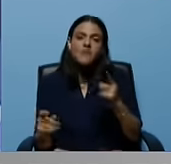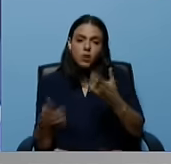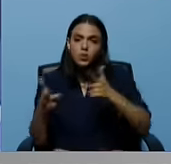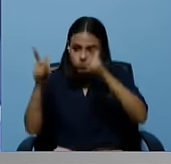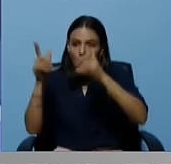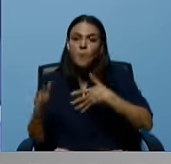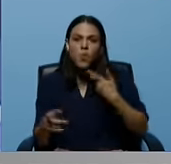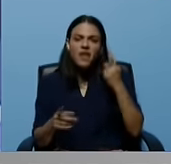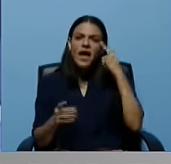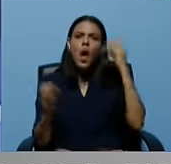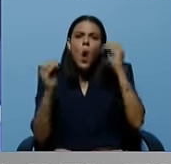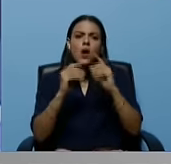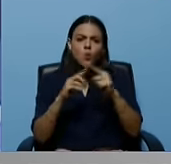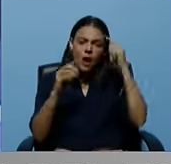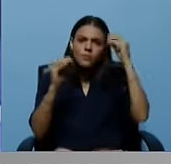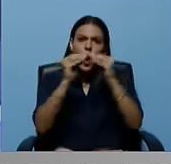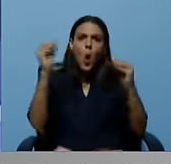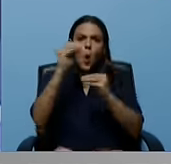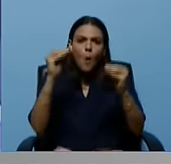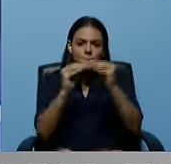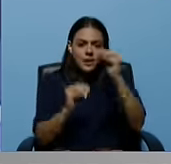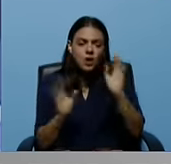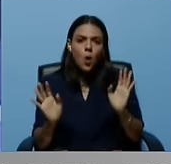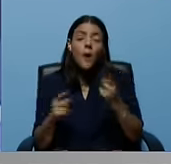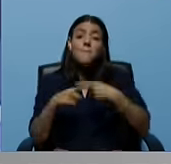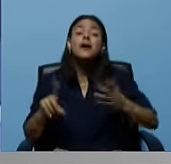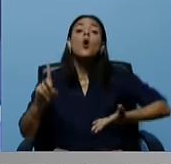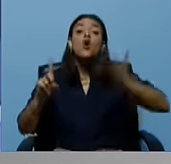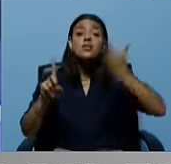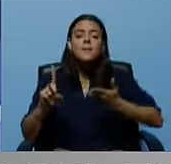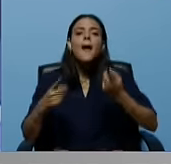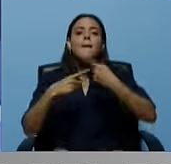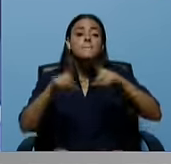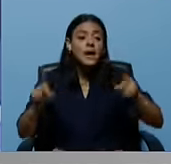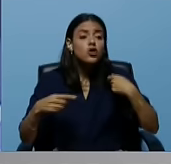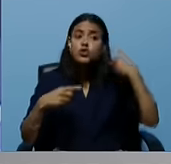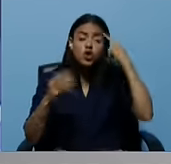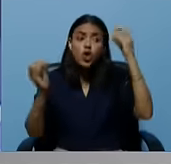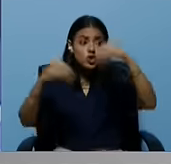República, pero aquí viene lo más importante, la acato.